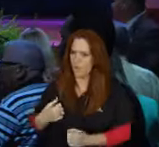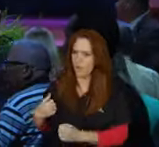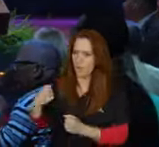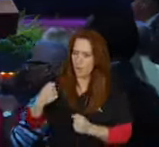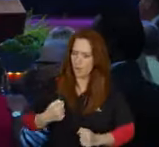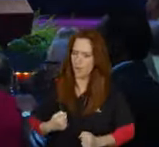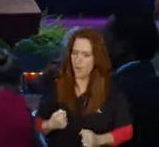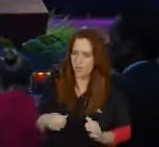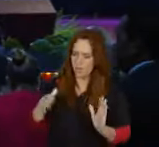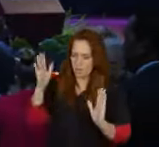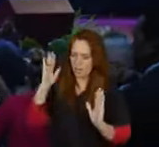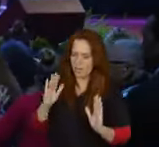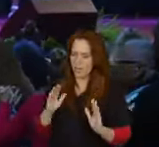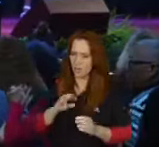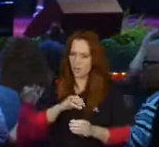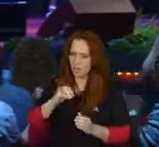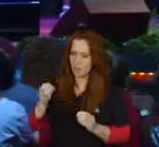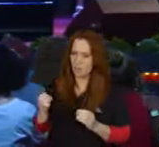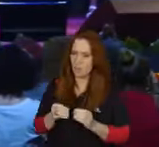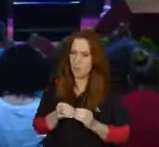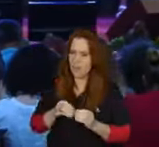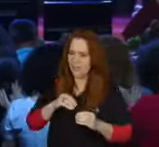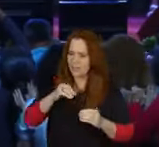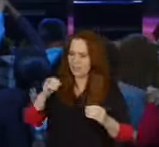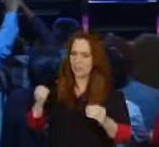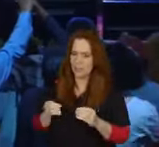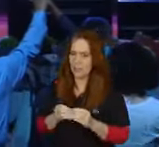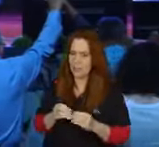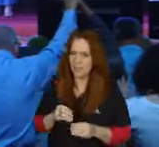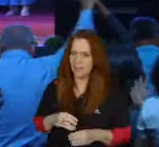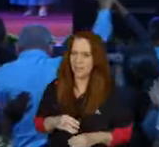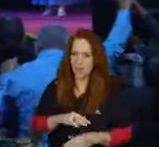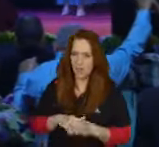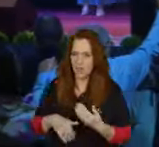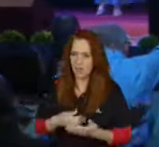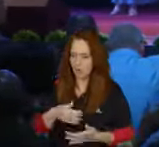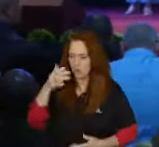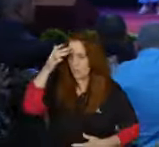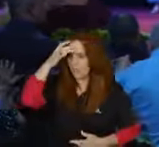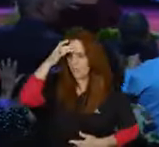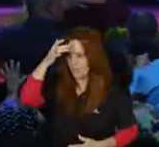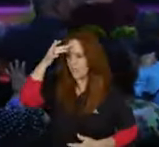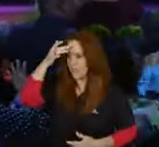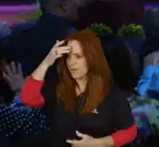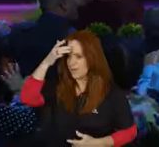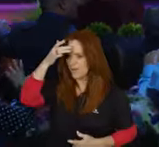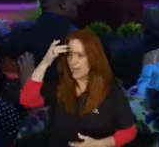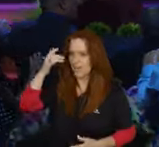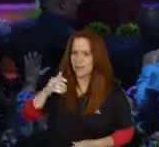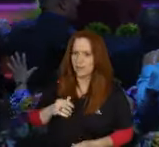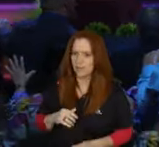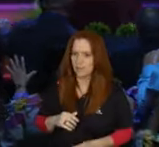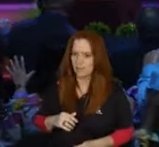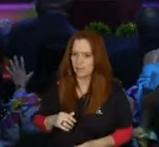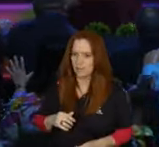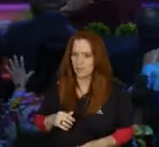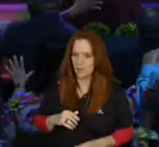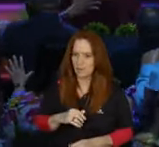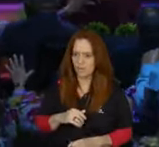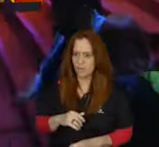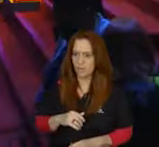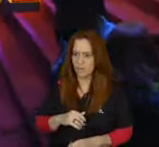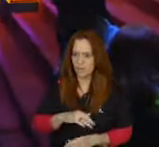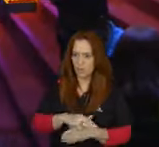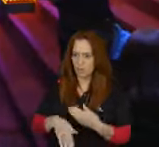más, más, más, más, más, más. Toda enfermedad, toda enfermedad por ataque del reino de